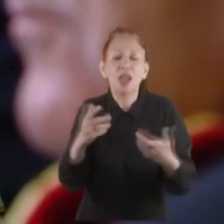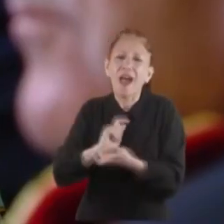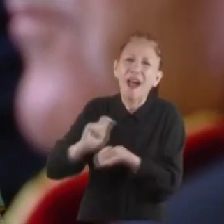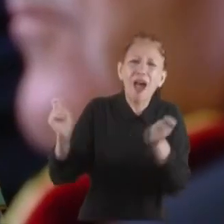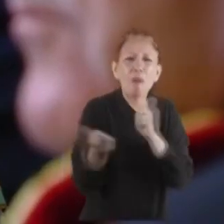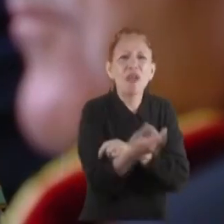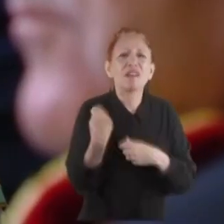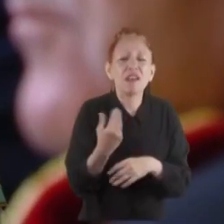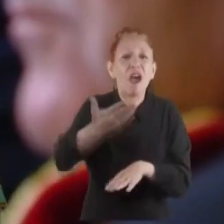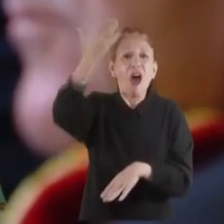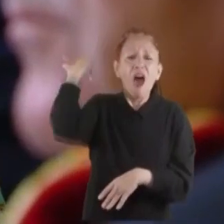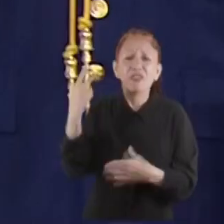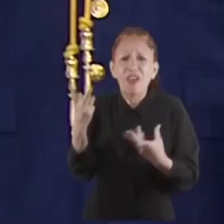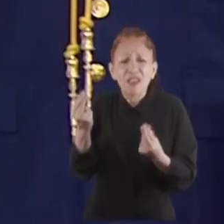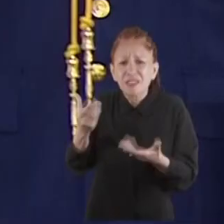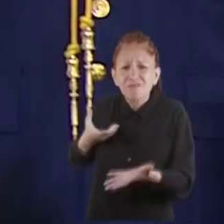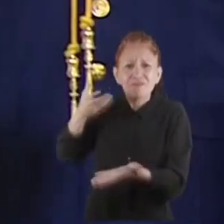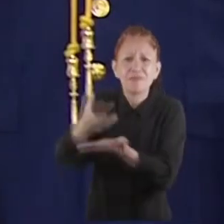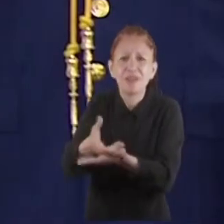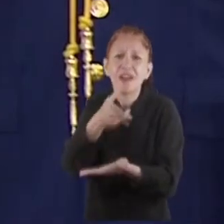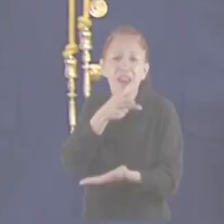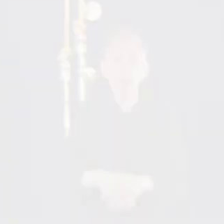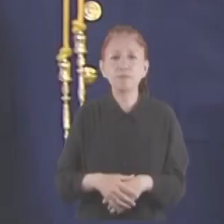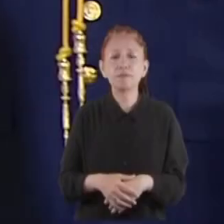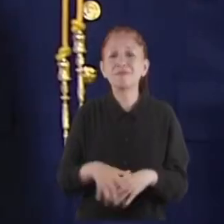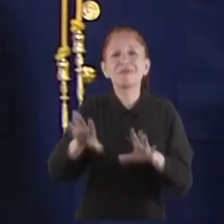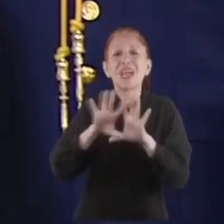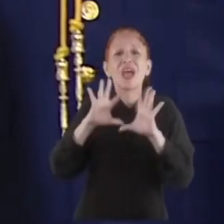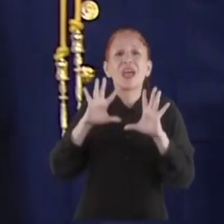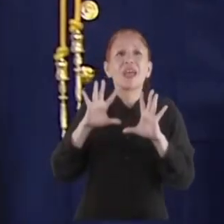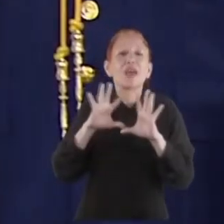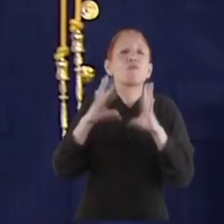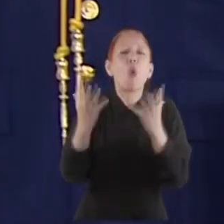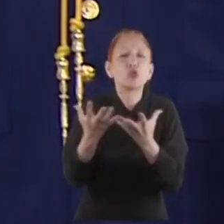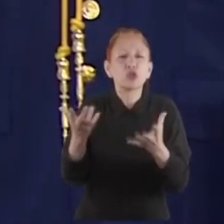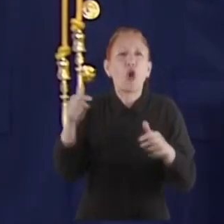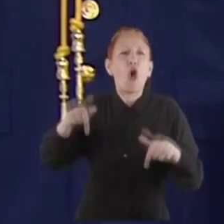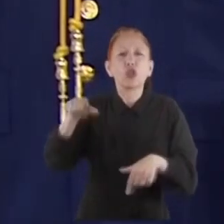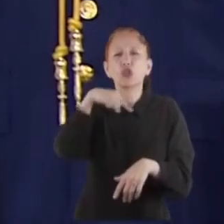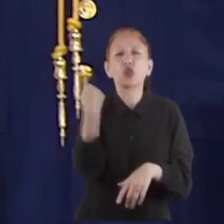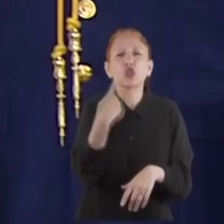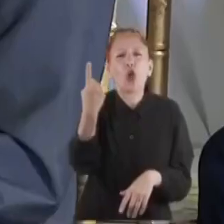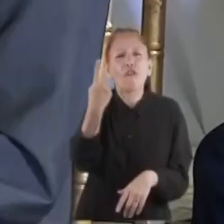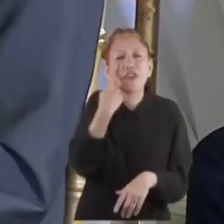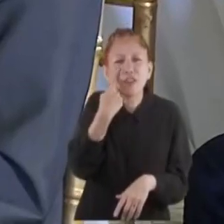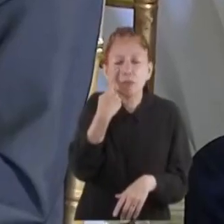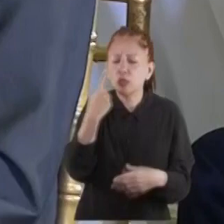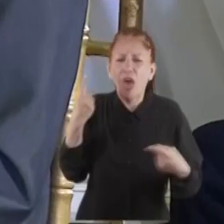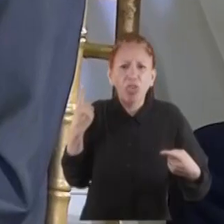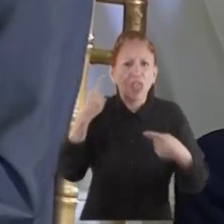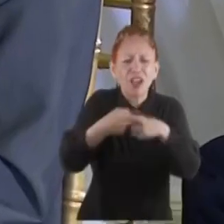de desinversión, el Fondo Nacional de Defensa. El mundo en el que hoy vivimos nos enfrenta a nuevos